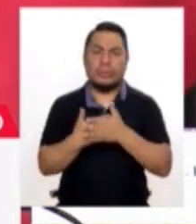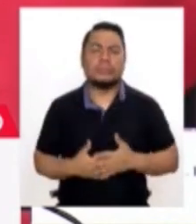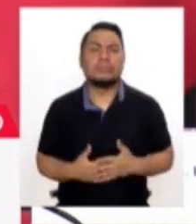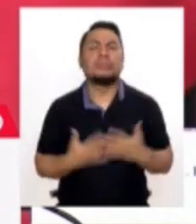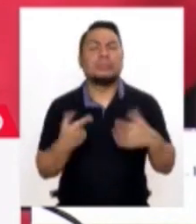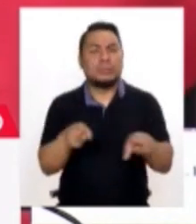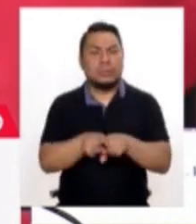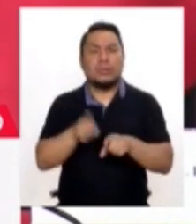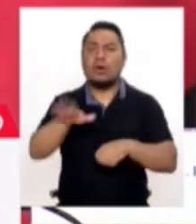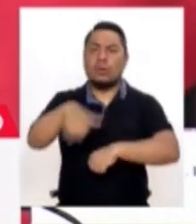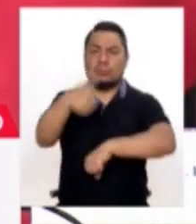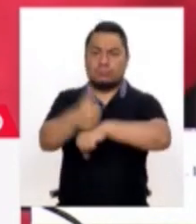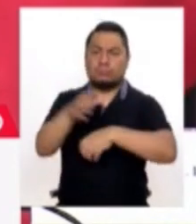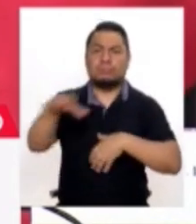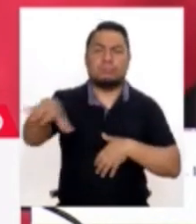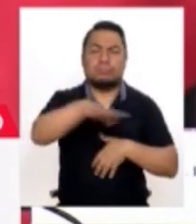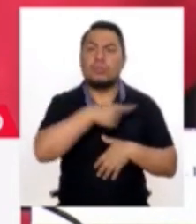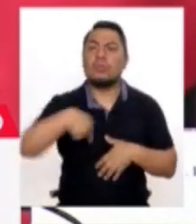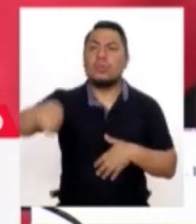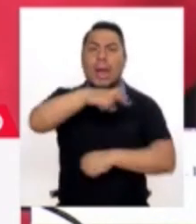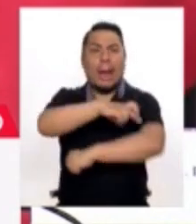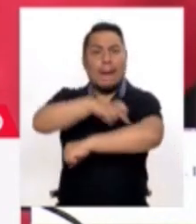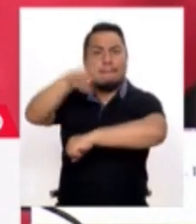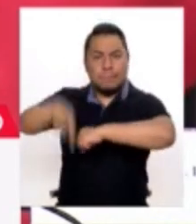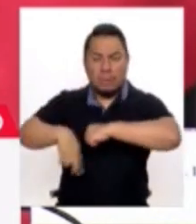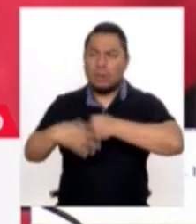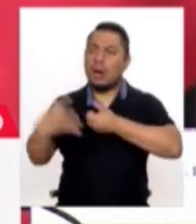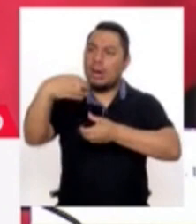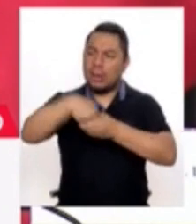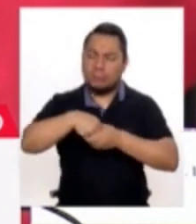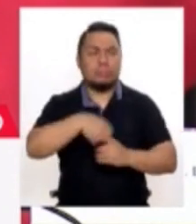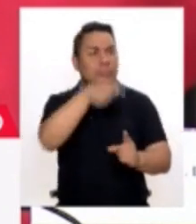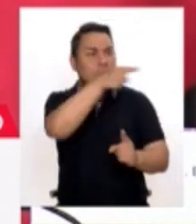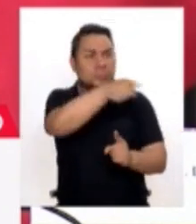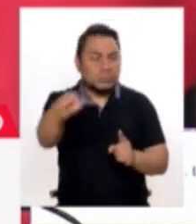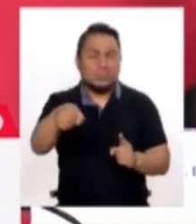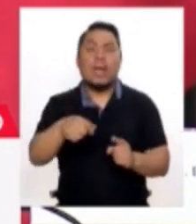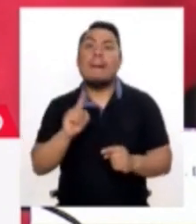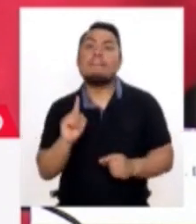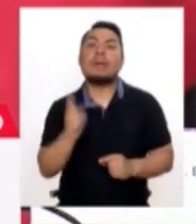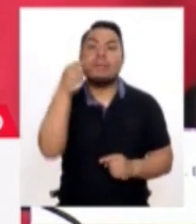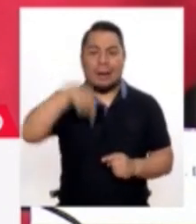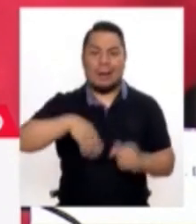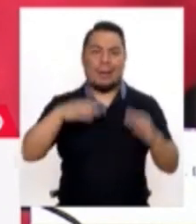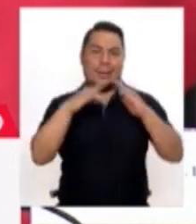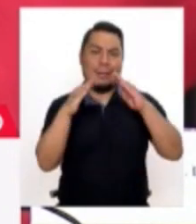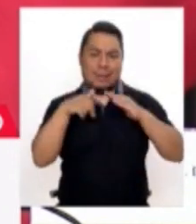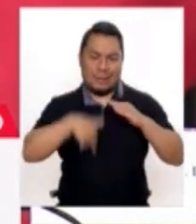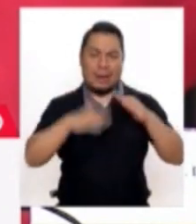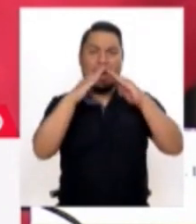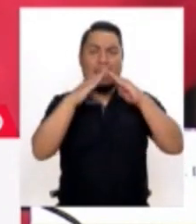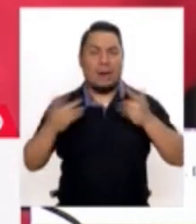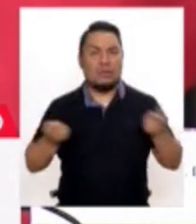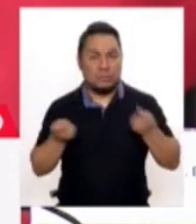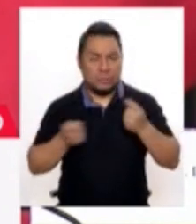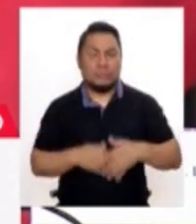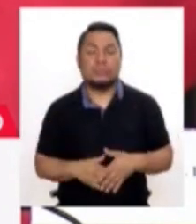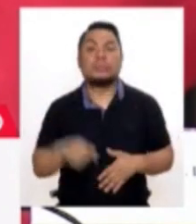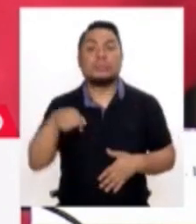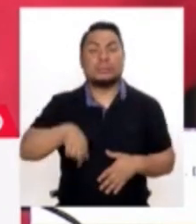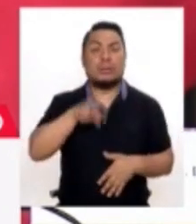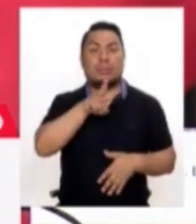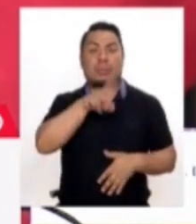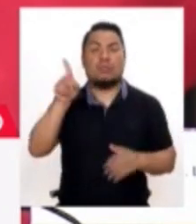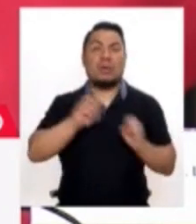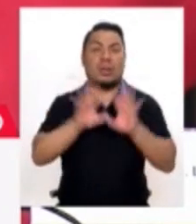por reinstaurar la meritocracia y la integridad, debe empezar por casa. En estos 21 días de nuestro